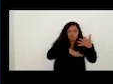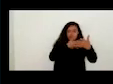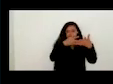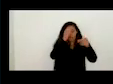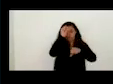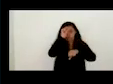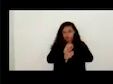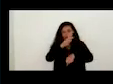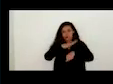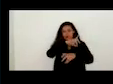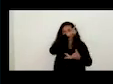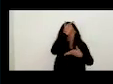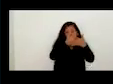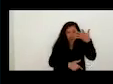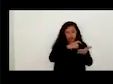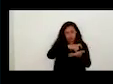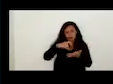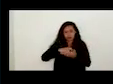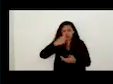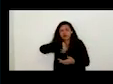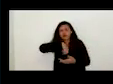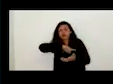de compras, si es que nuestro centro